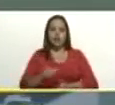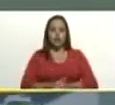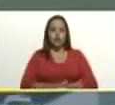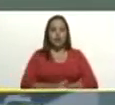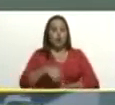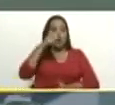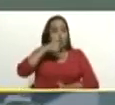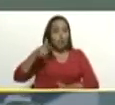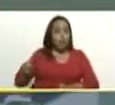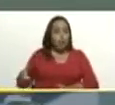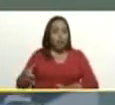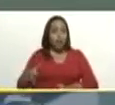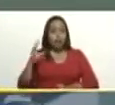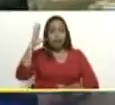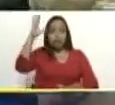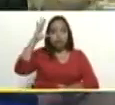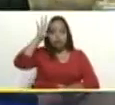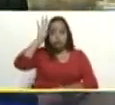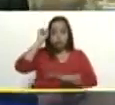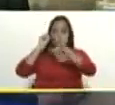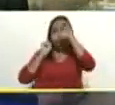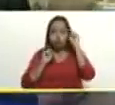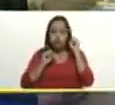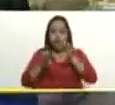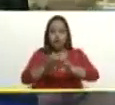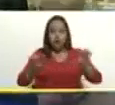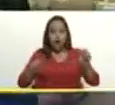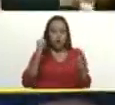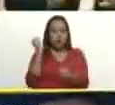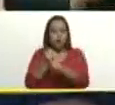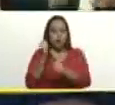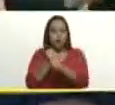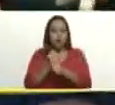un pueblo culto, educado, trabajador,